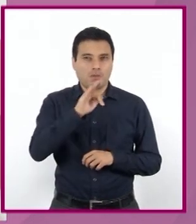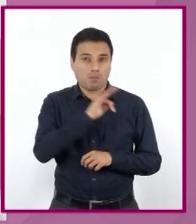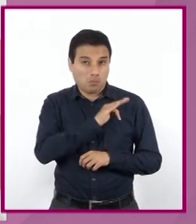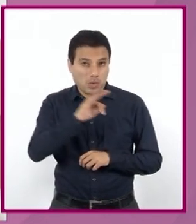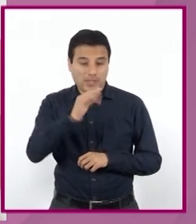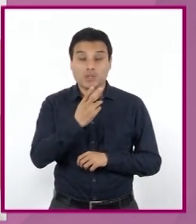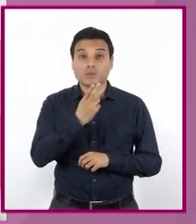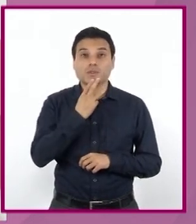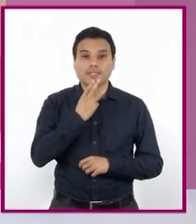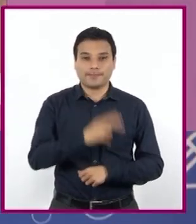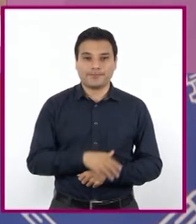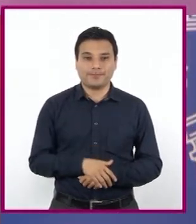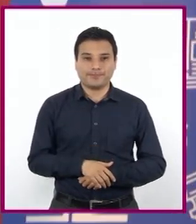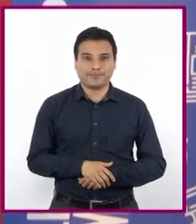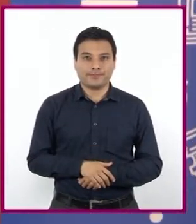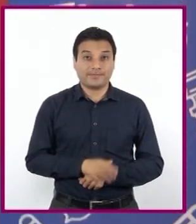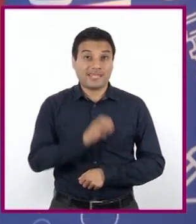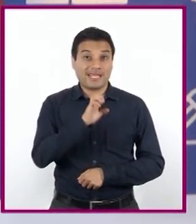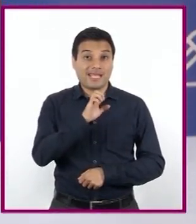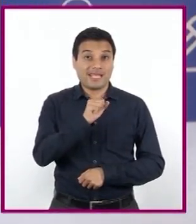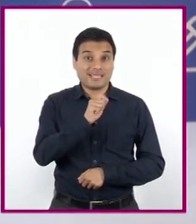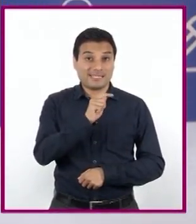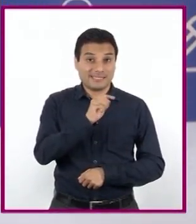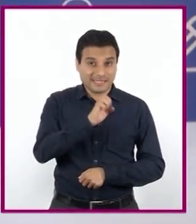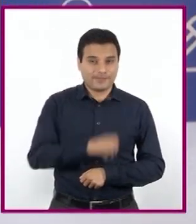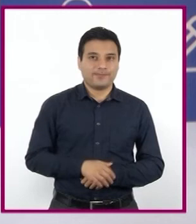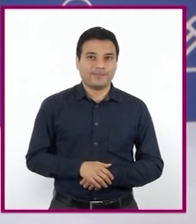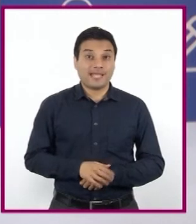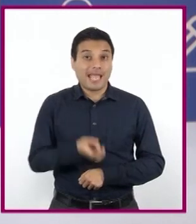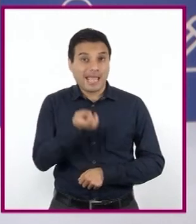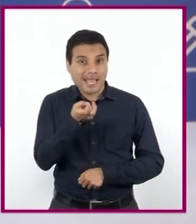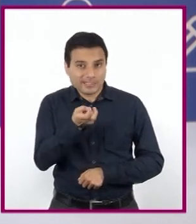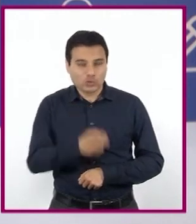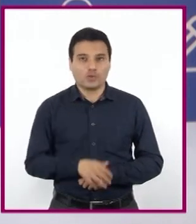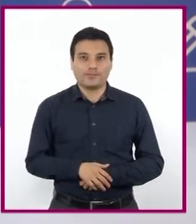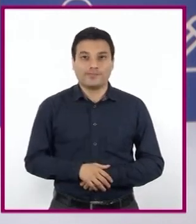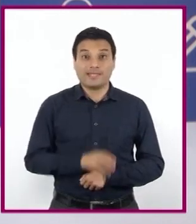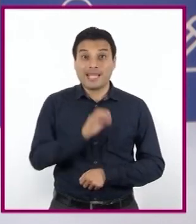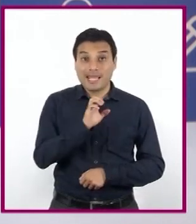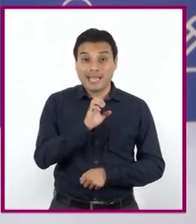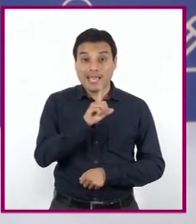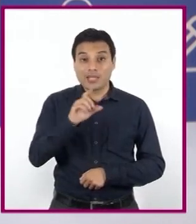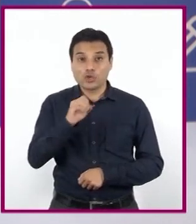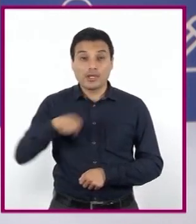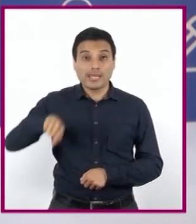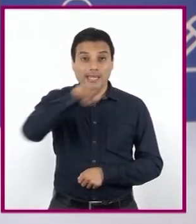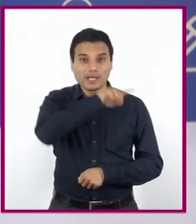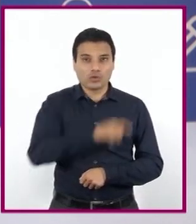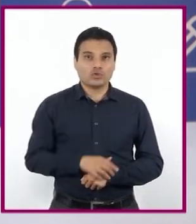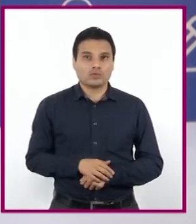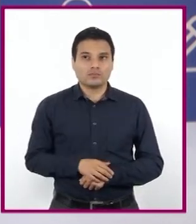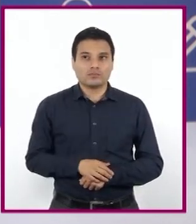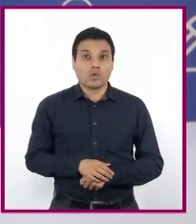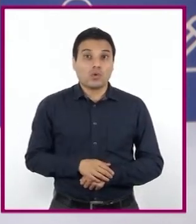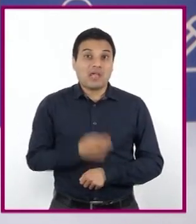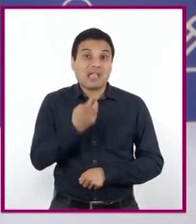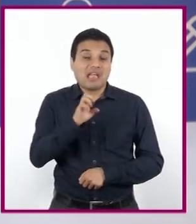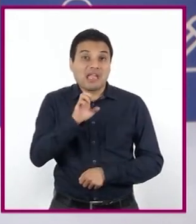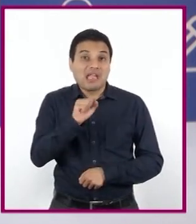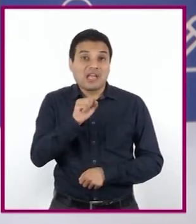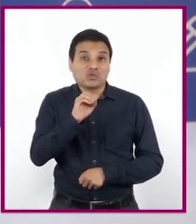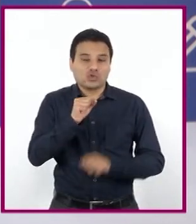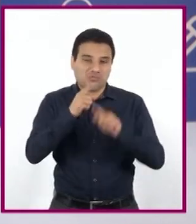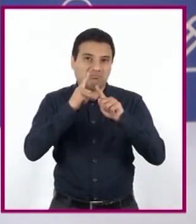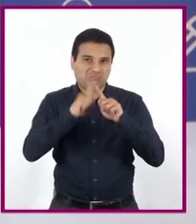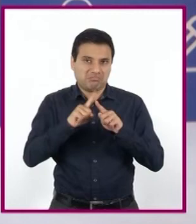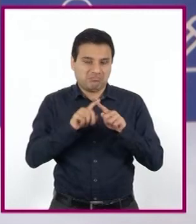como este, esto, ellos o esos, por mencionar algunos.